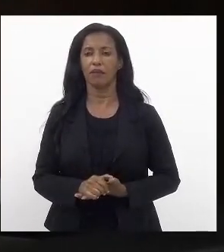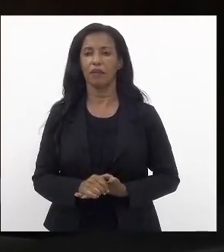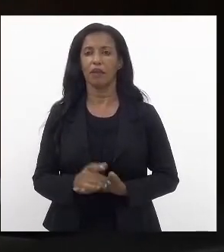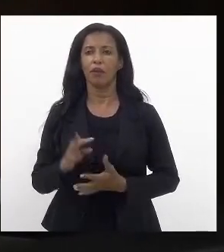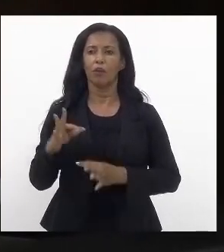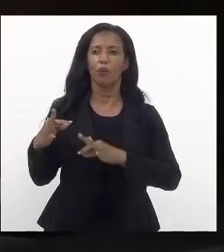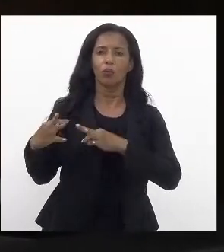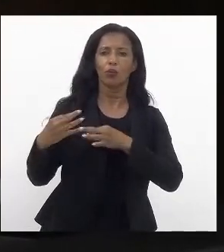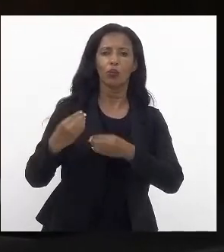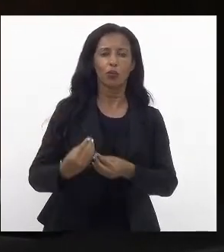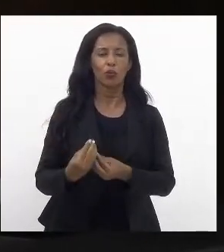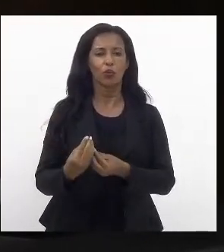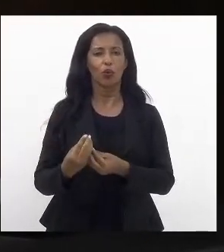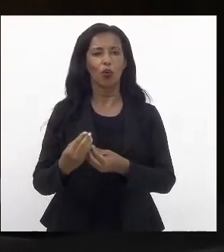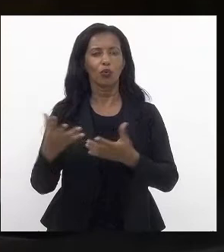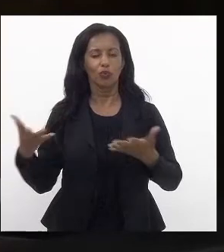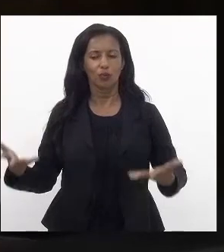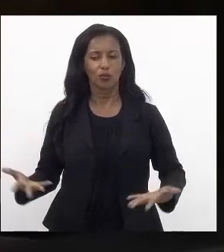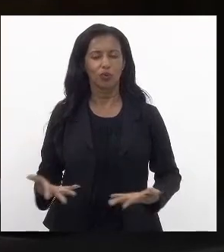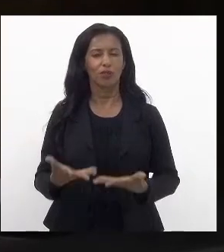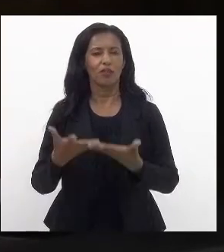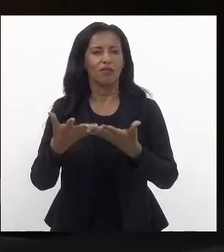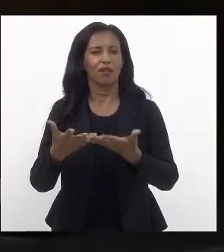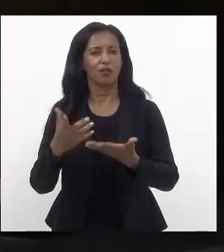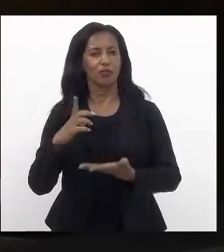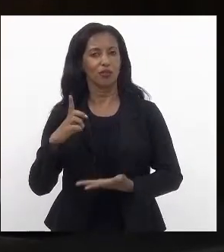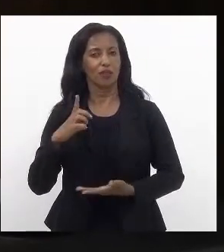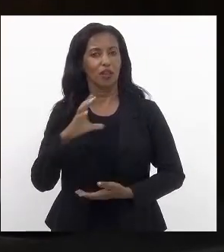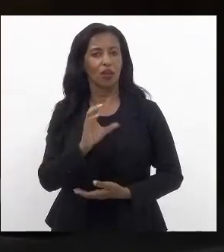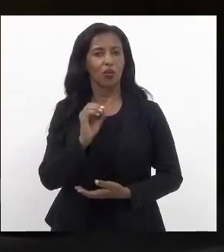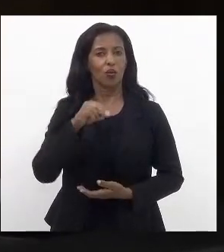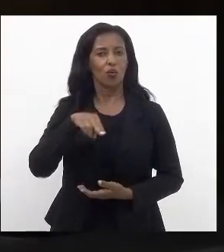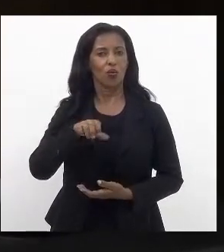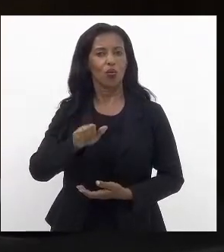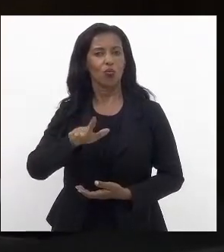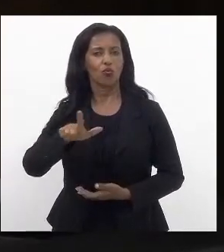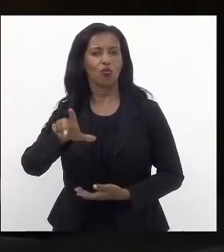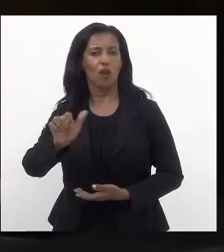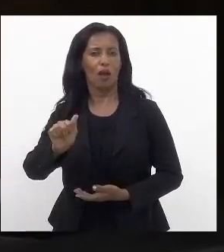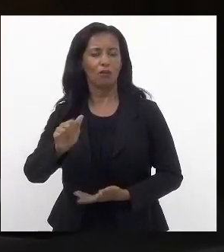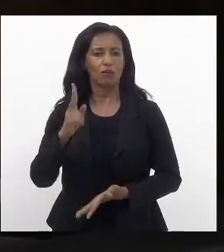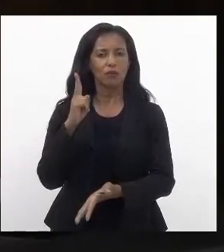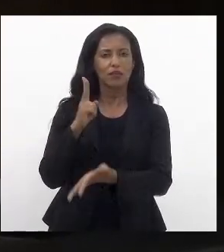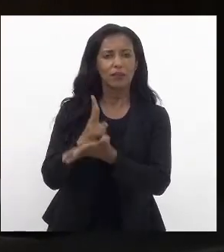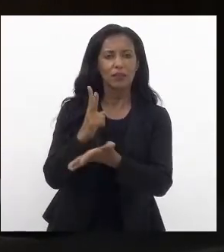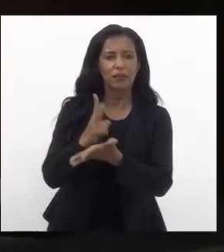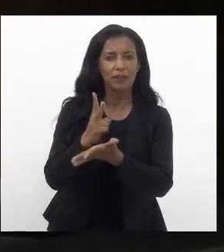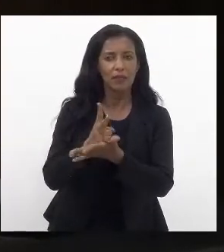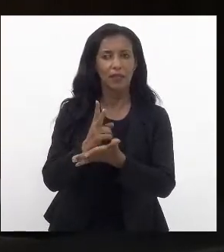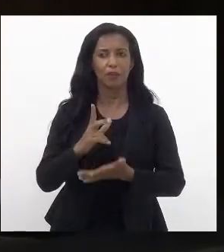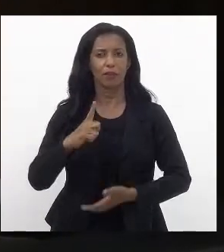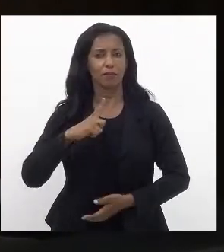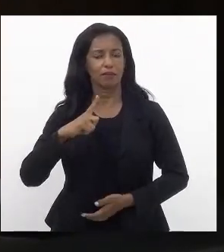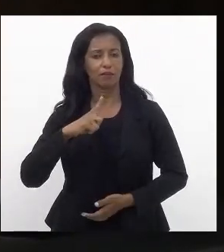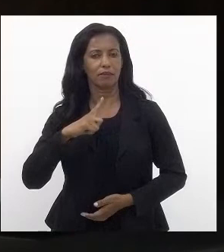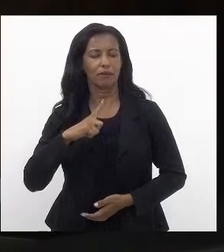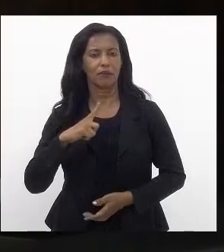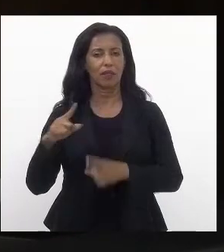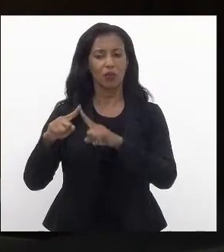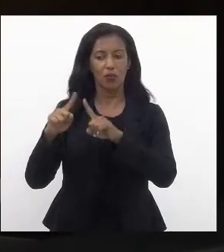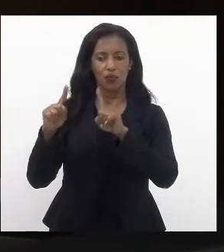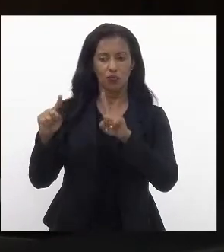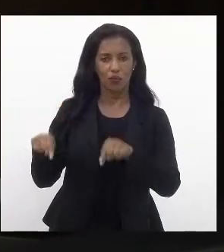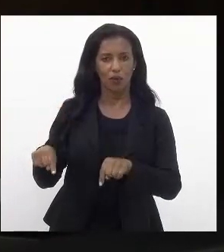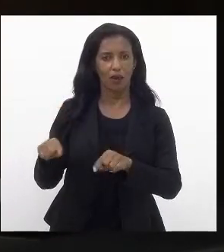de todos los eventos que hicimos en el consulado, siempre hubo empleados,